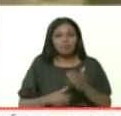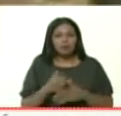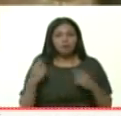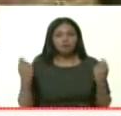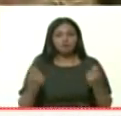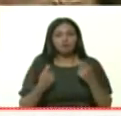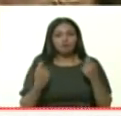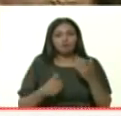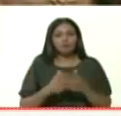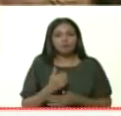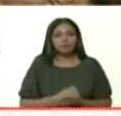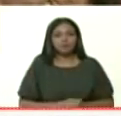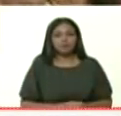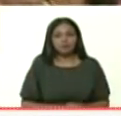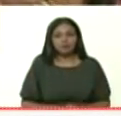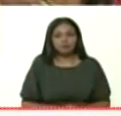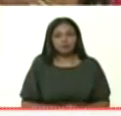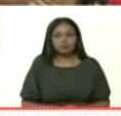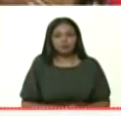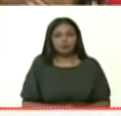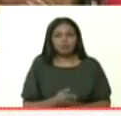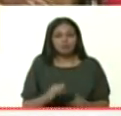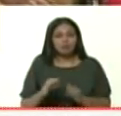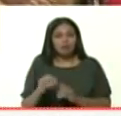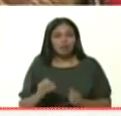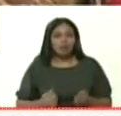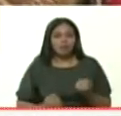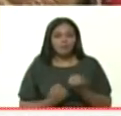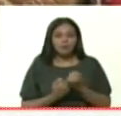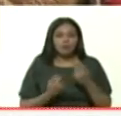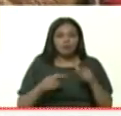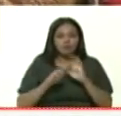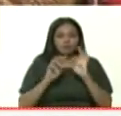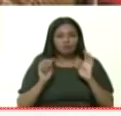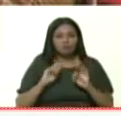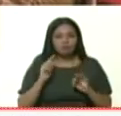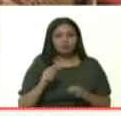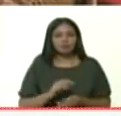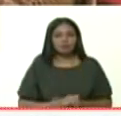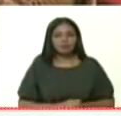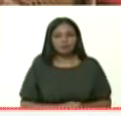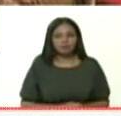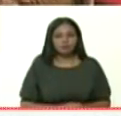más impulso, pero que van dirigidos a apoyar a la mujer en su